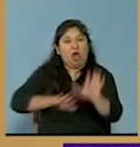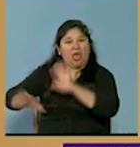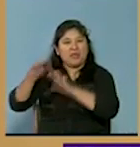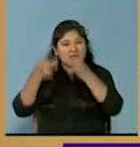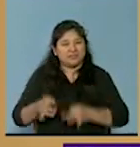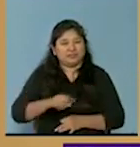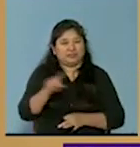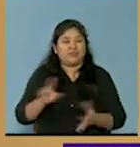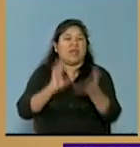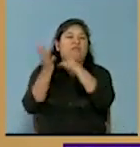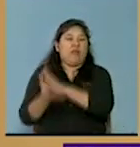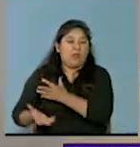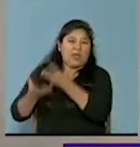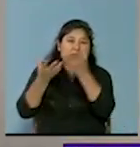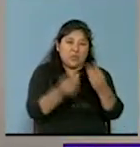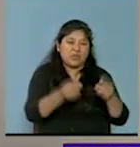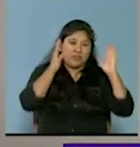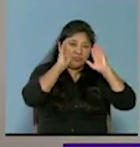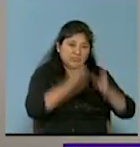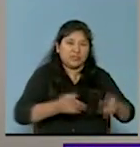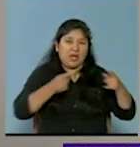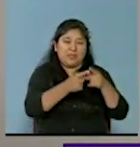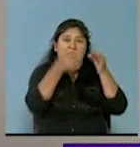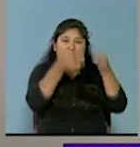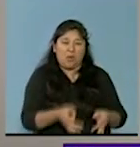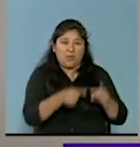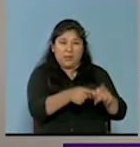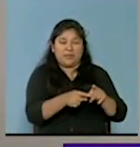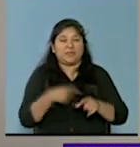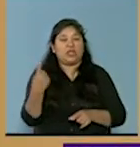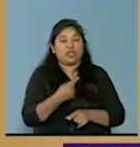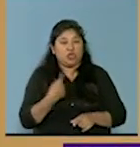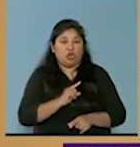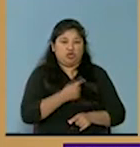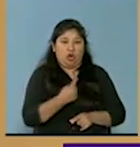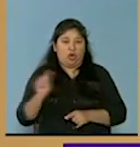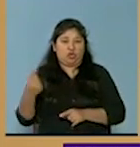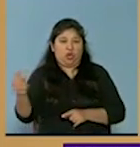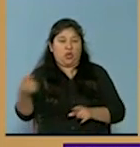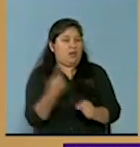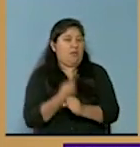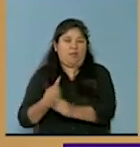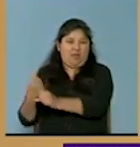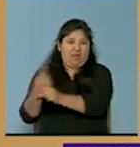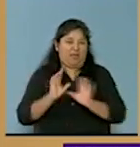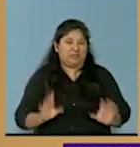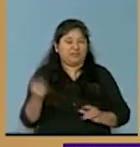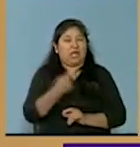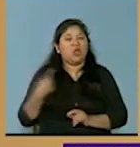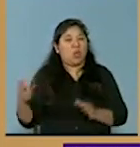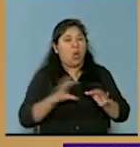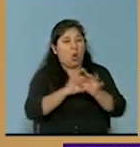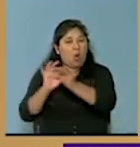sea un fin en común y que realmente esos resultados porque solos no podemos y el trabajo en conjunto los